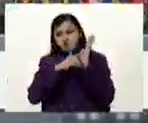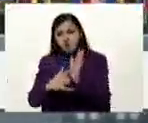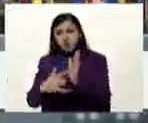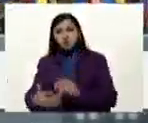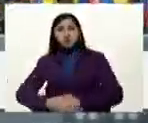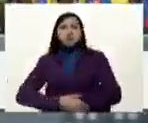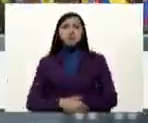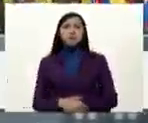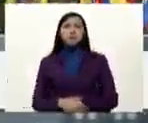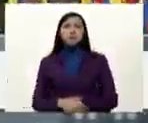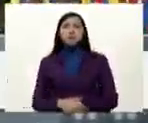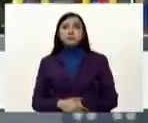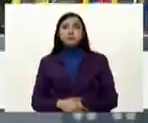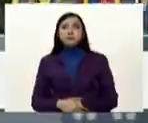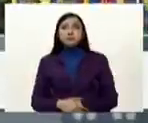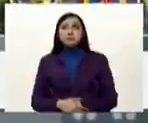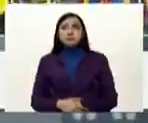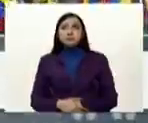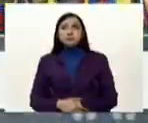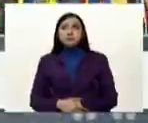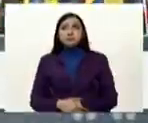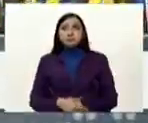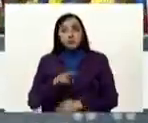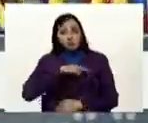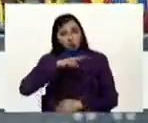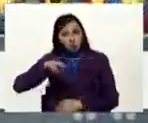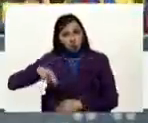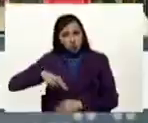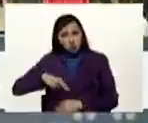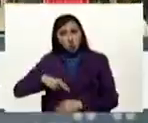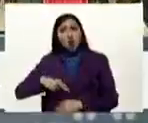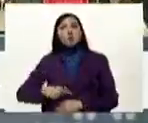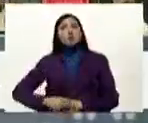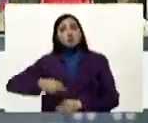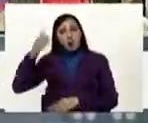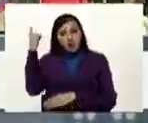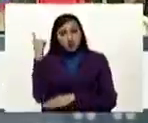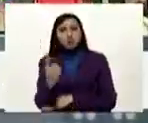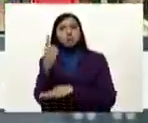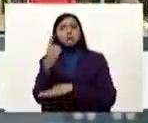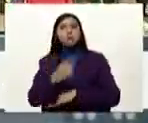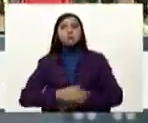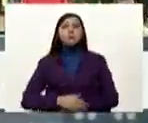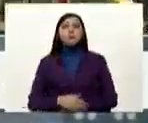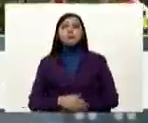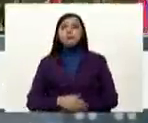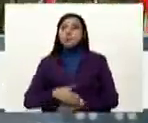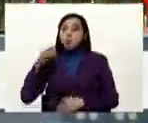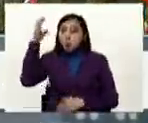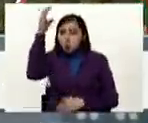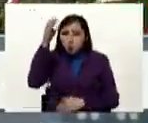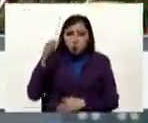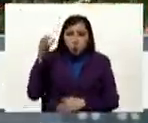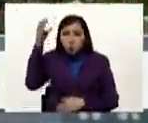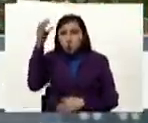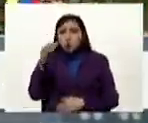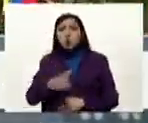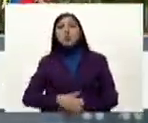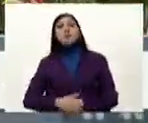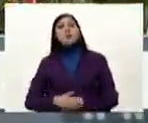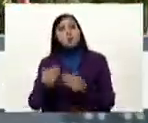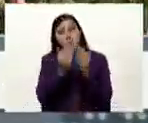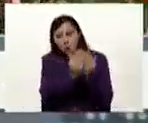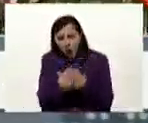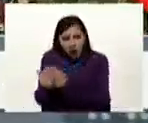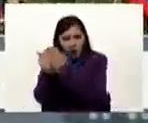legado. Hemos estado estrictos en el conocimiento, en la letra, la palabra